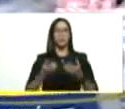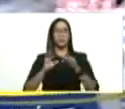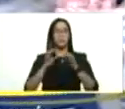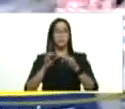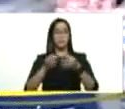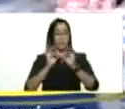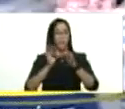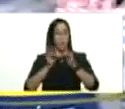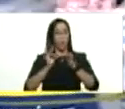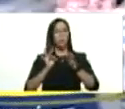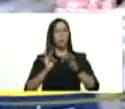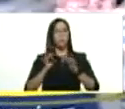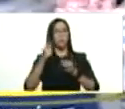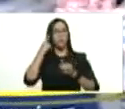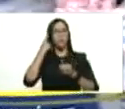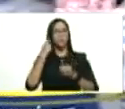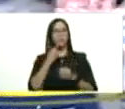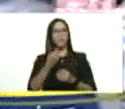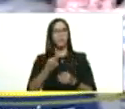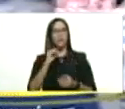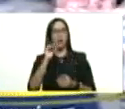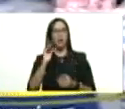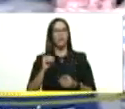qué estoy diciendo.